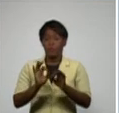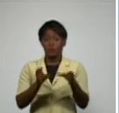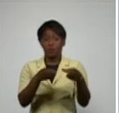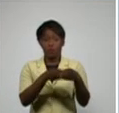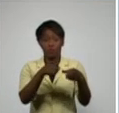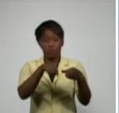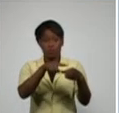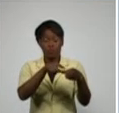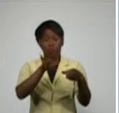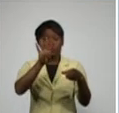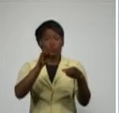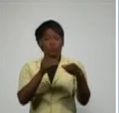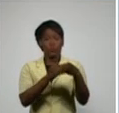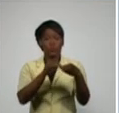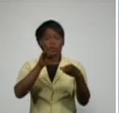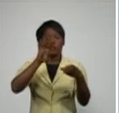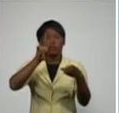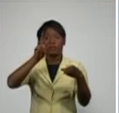4.336,